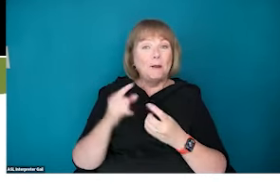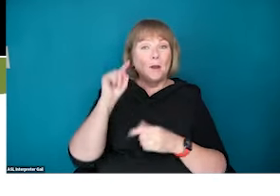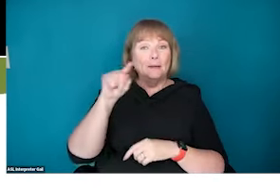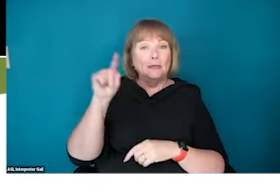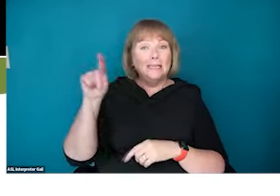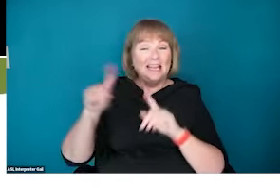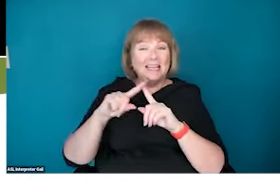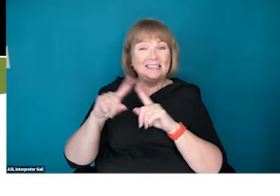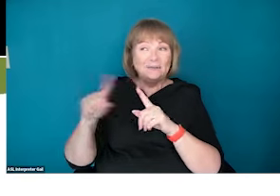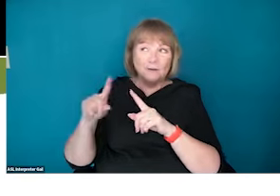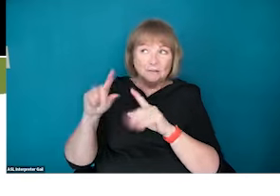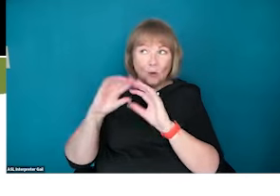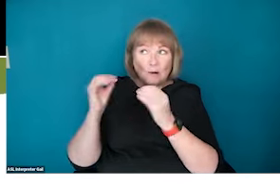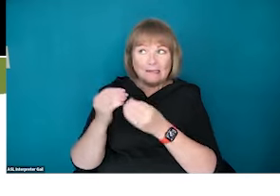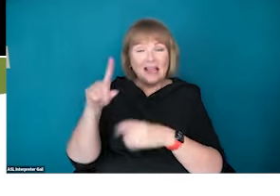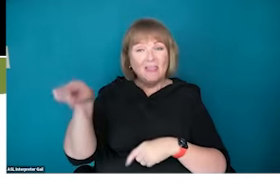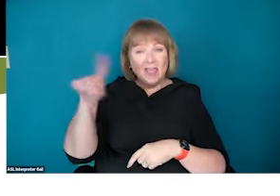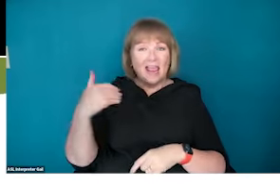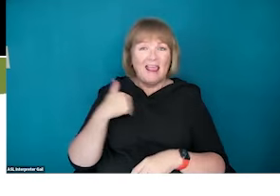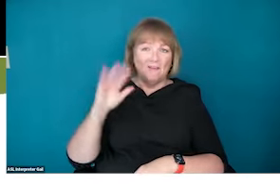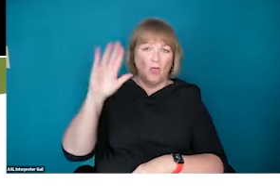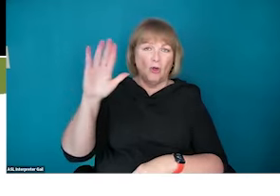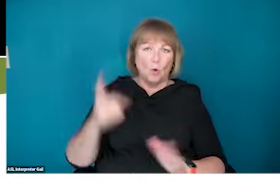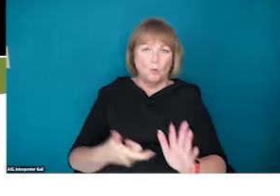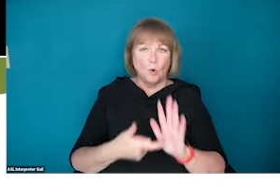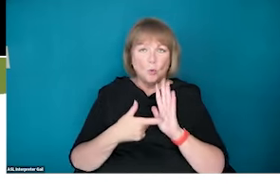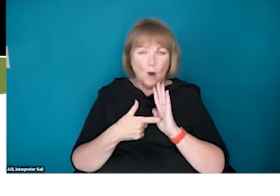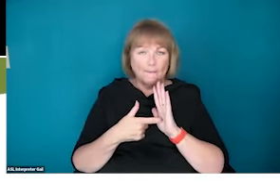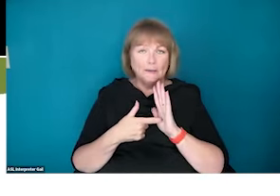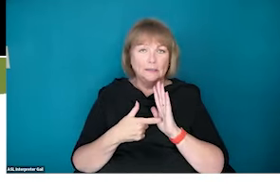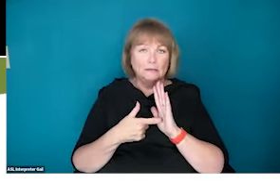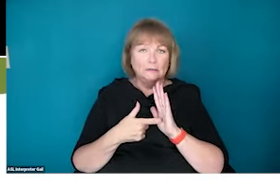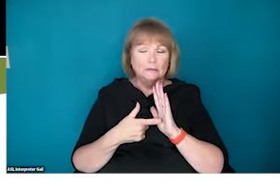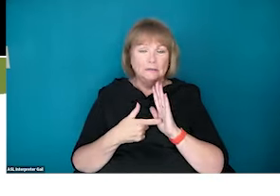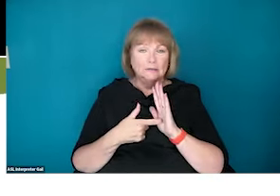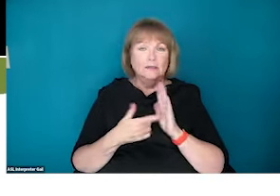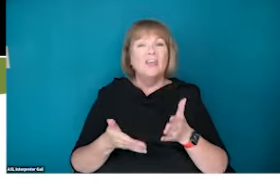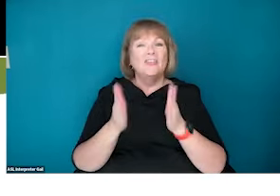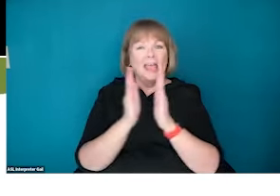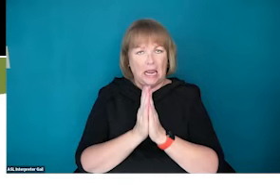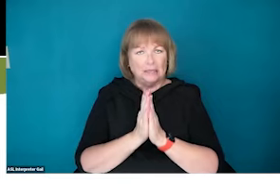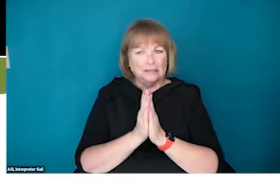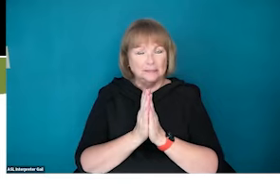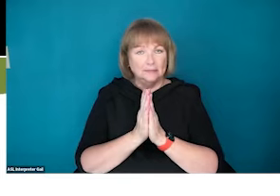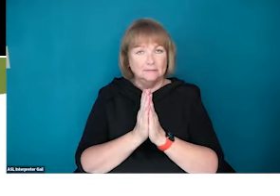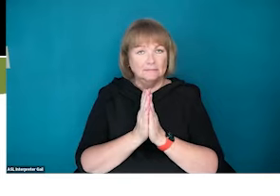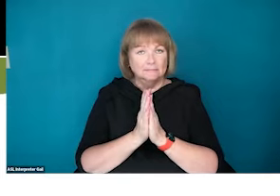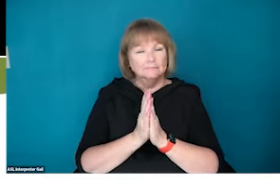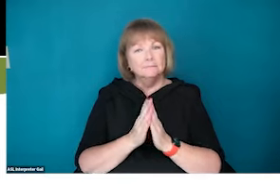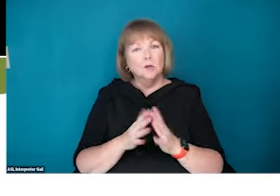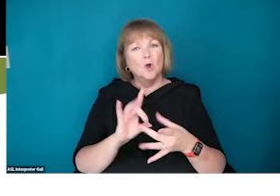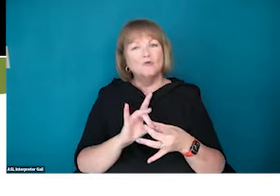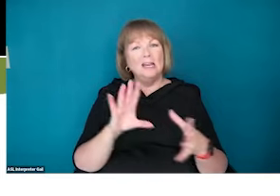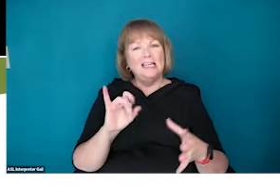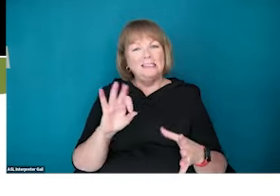liberar, autorización o liberación de información. Entonces, pero en su base, ellos se requiere que usted use un formulario, que